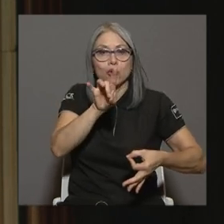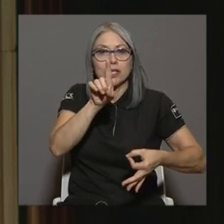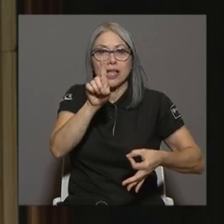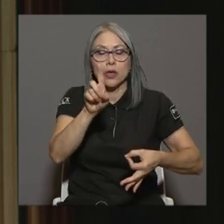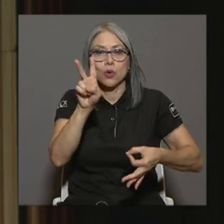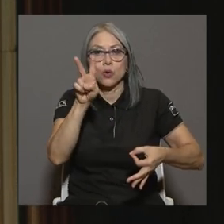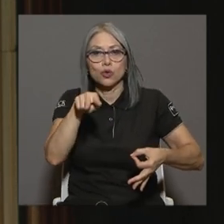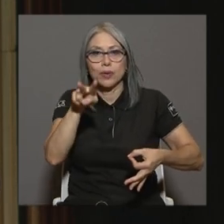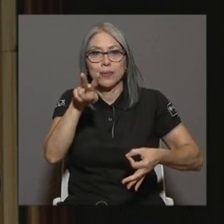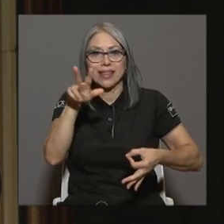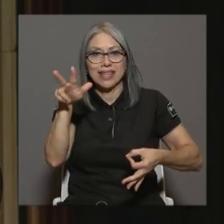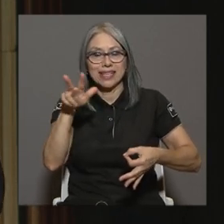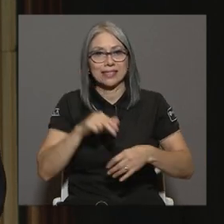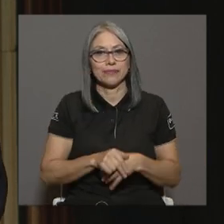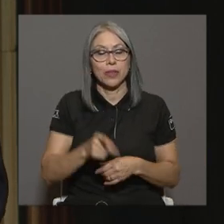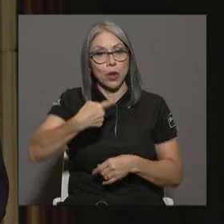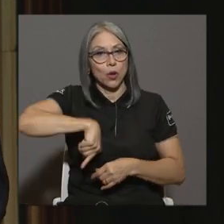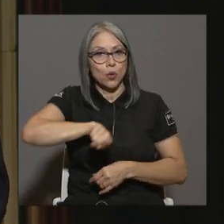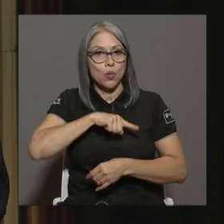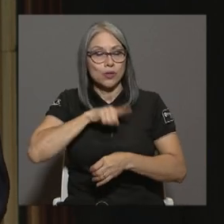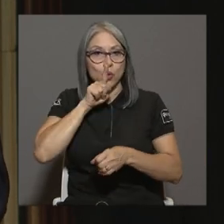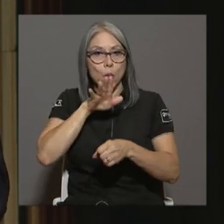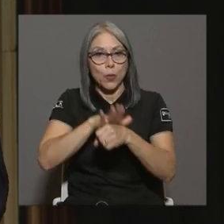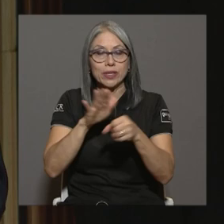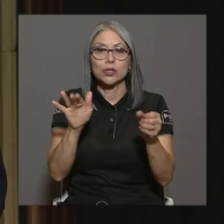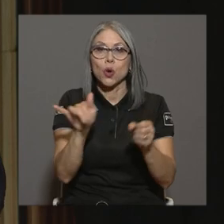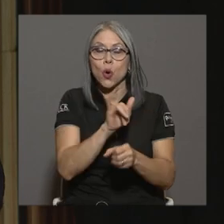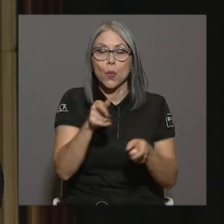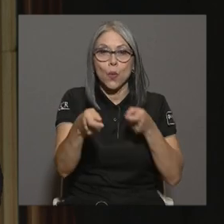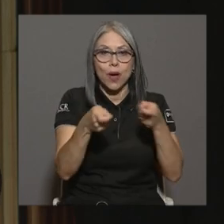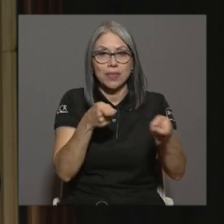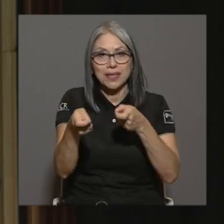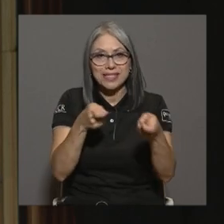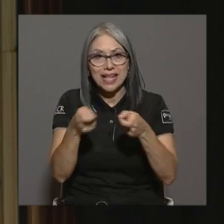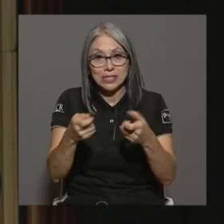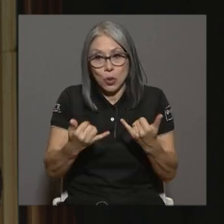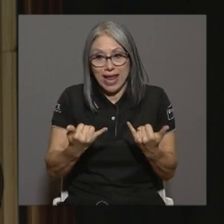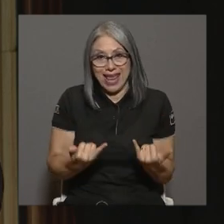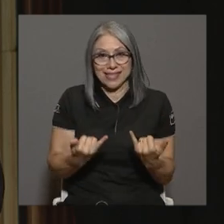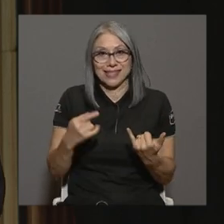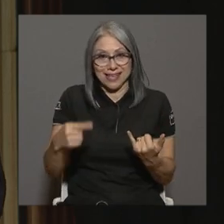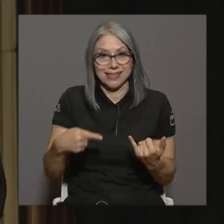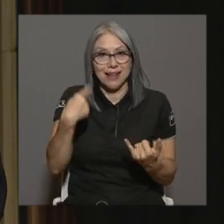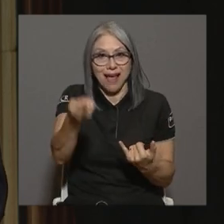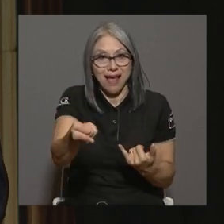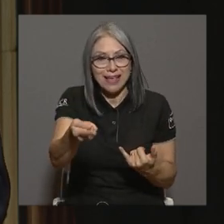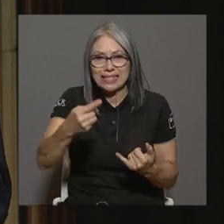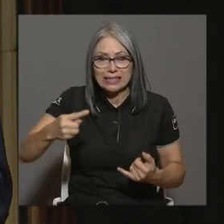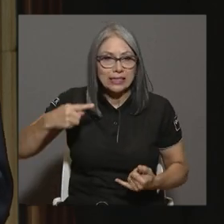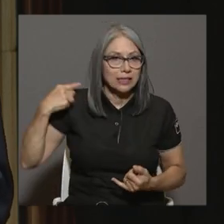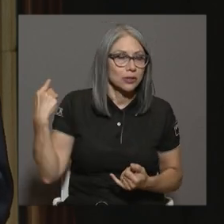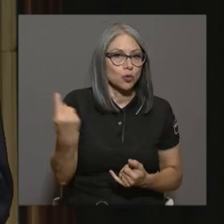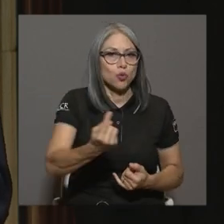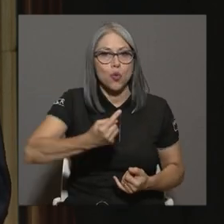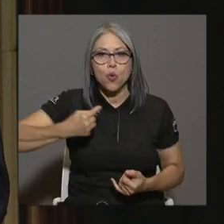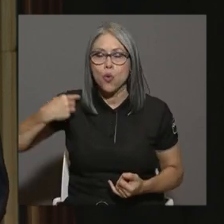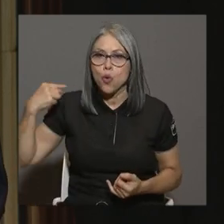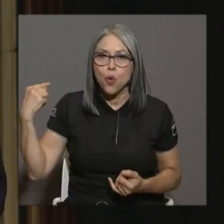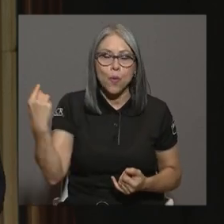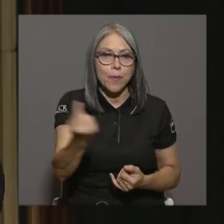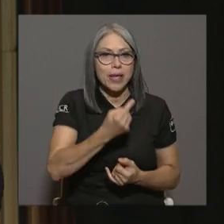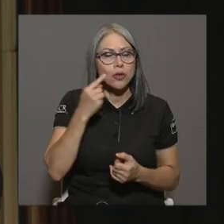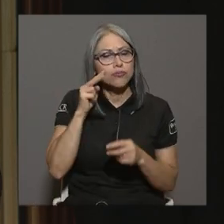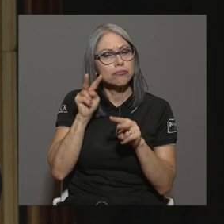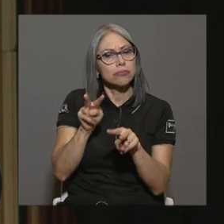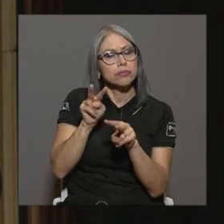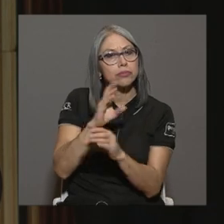R81-2023. Nuestro compromiso como administración es y será en todo momento velar porque el